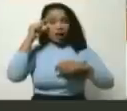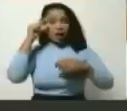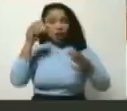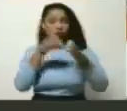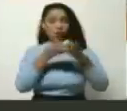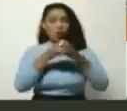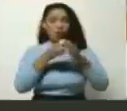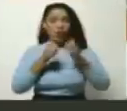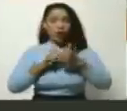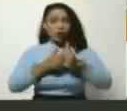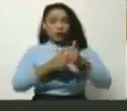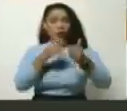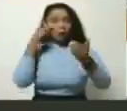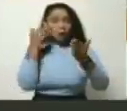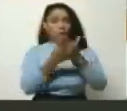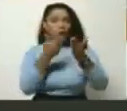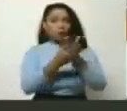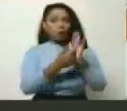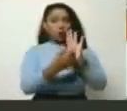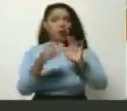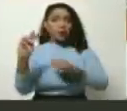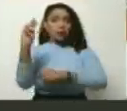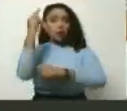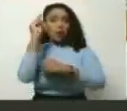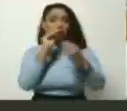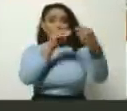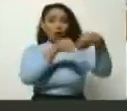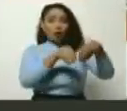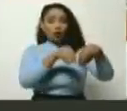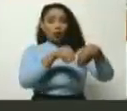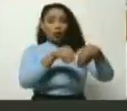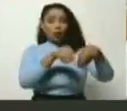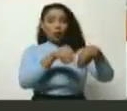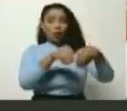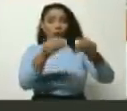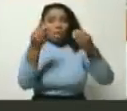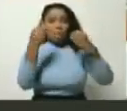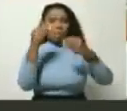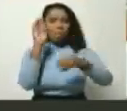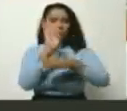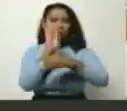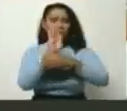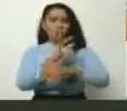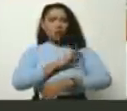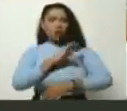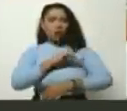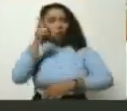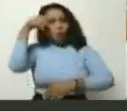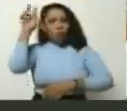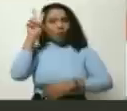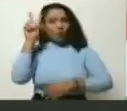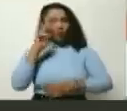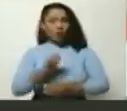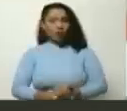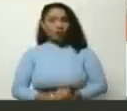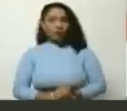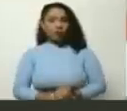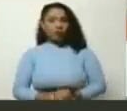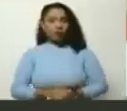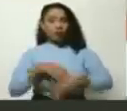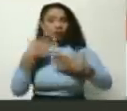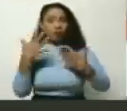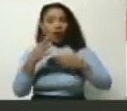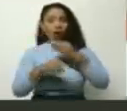de Seguimiento y Verificación del Segundo Acuerdo Parcial para la Protección Social del Pueblo Venezolano, y que